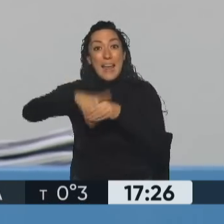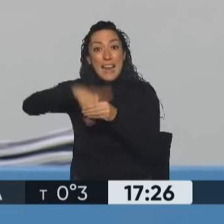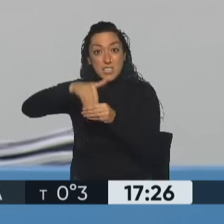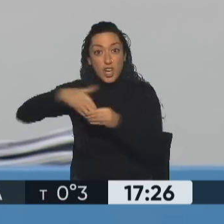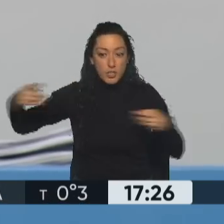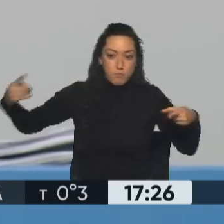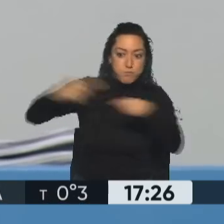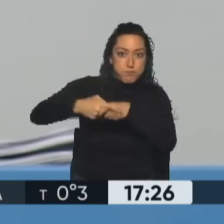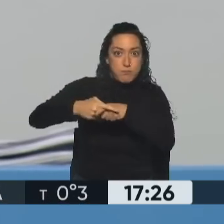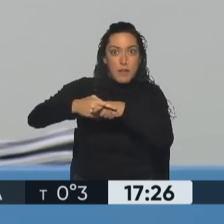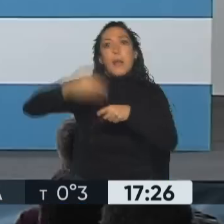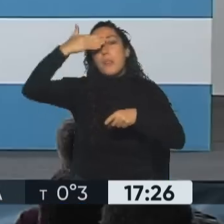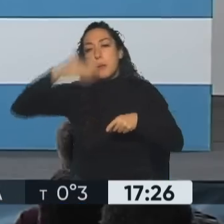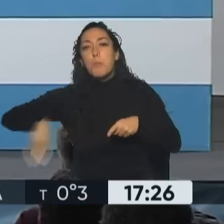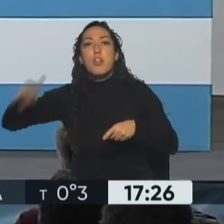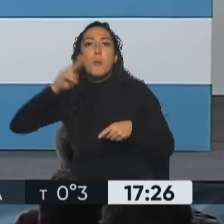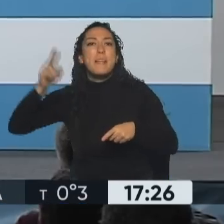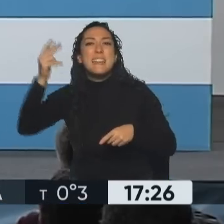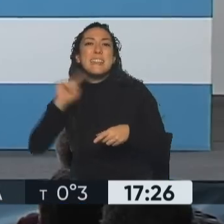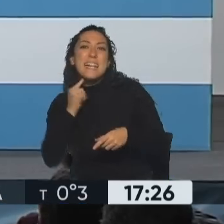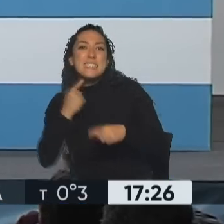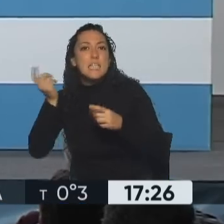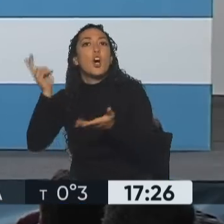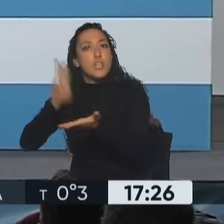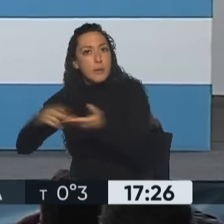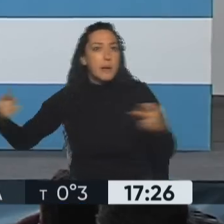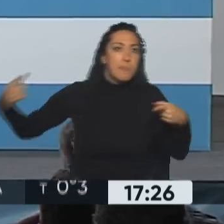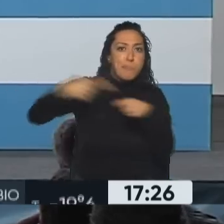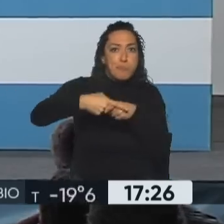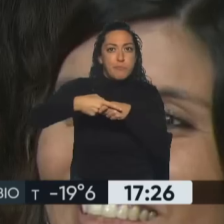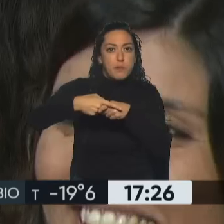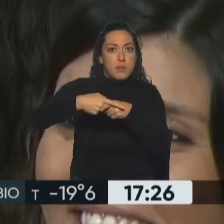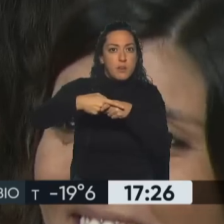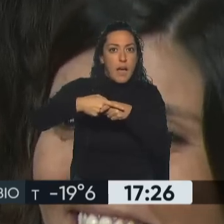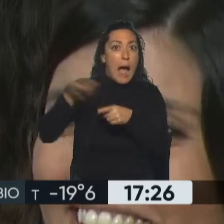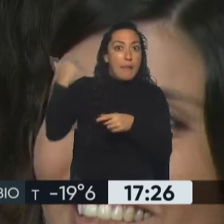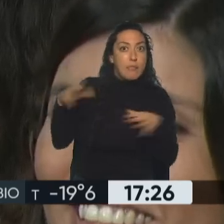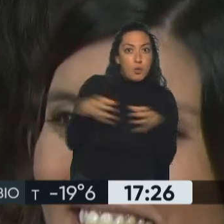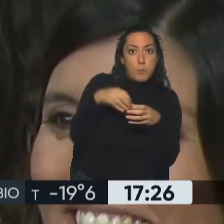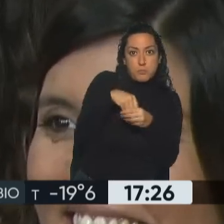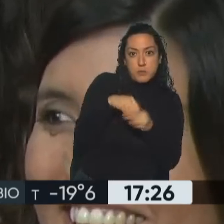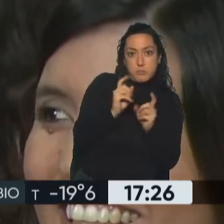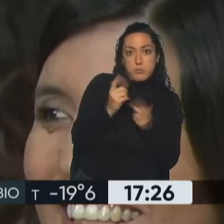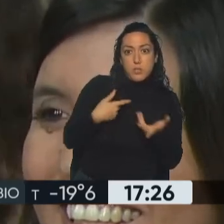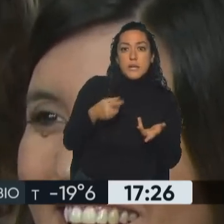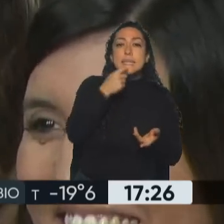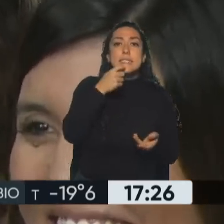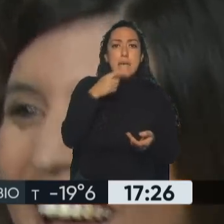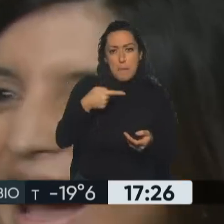2013. Miren, ¿no? No importa, ya pasó. Si no me importa a mí, no sirven ustedes,